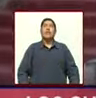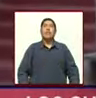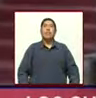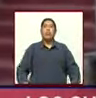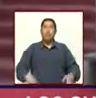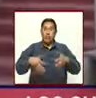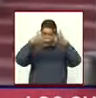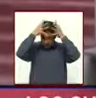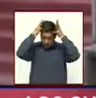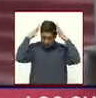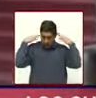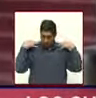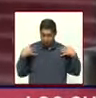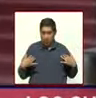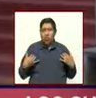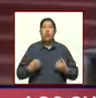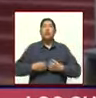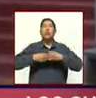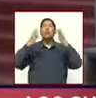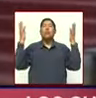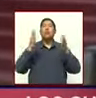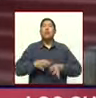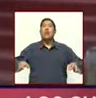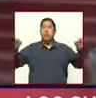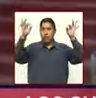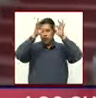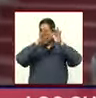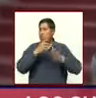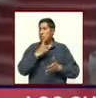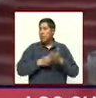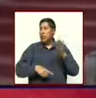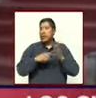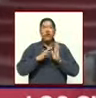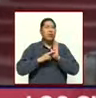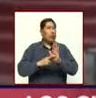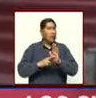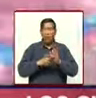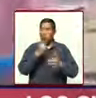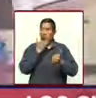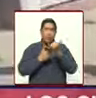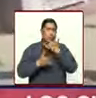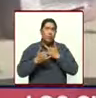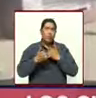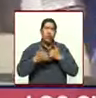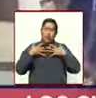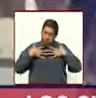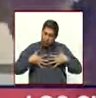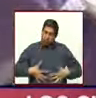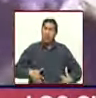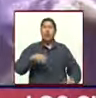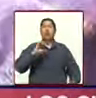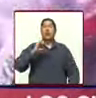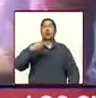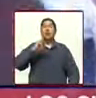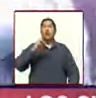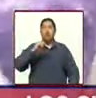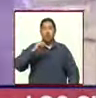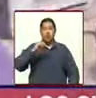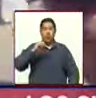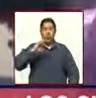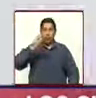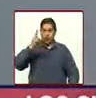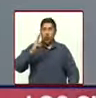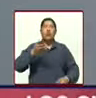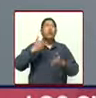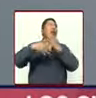El velo es la parte también muy importante de lo que representa, ¿no? La vestimenta del Chuncho. Se refería más que todo